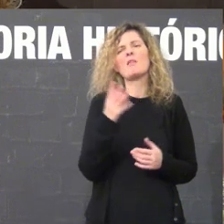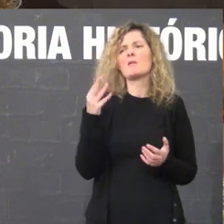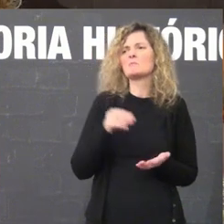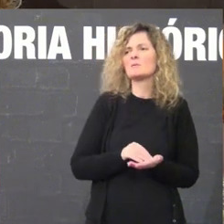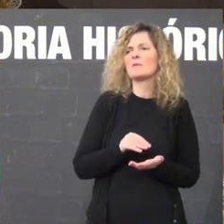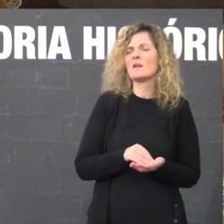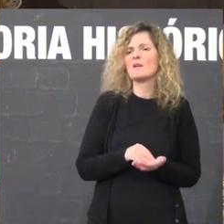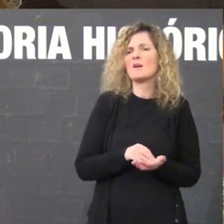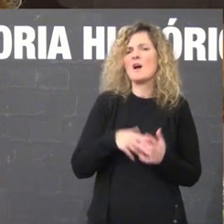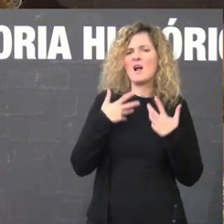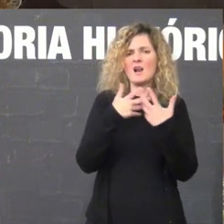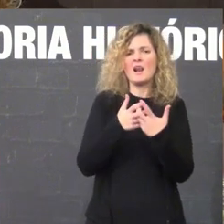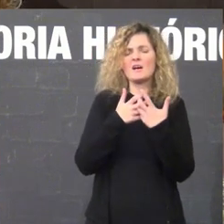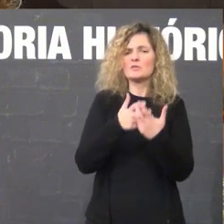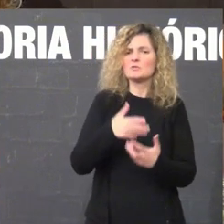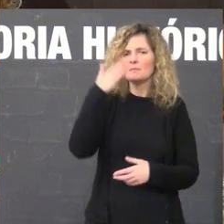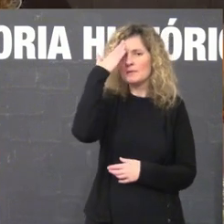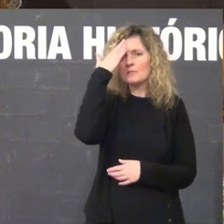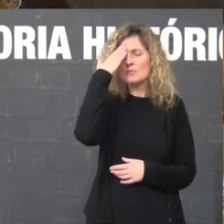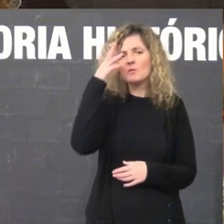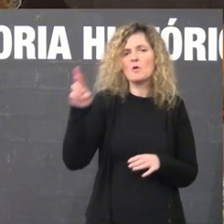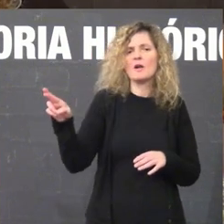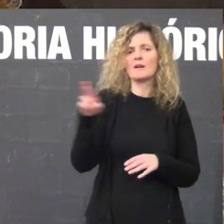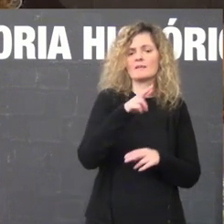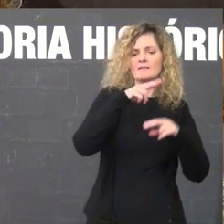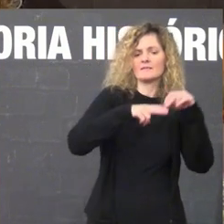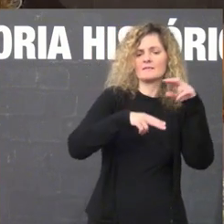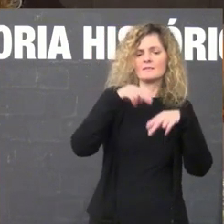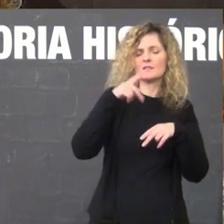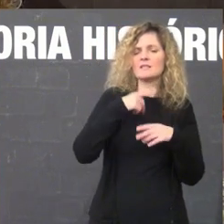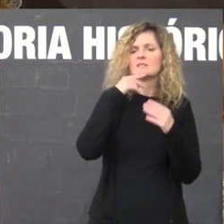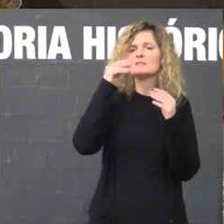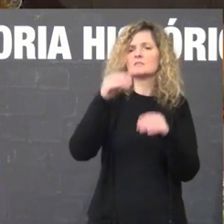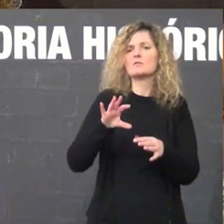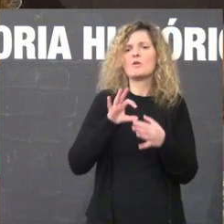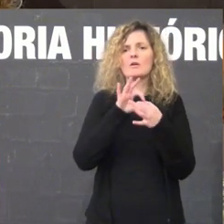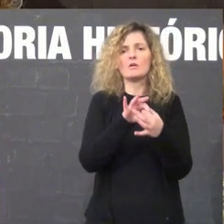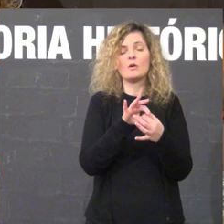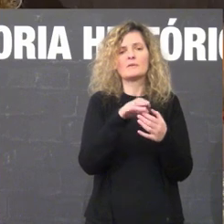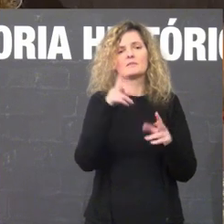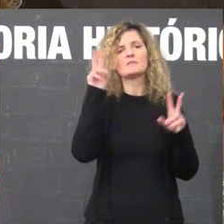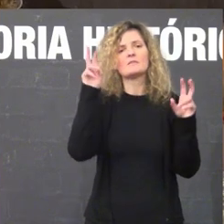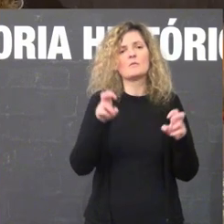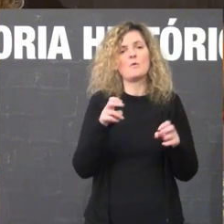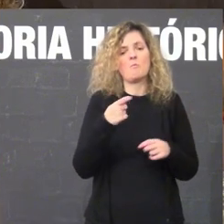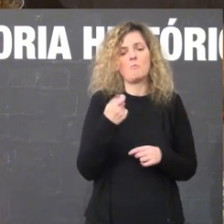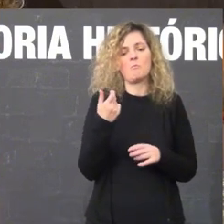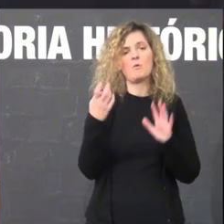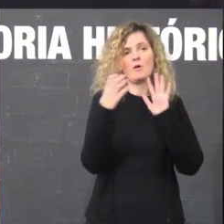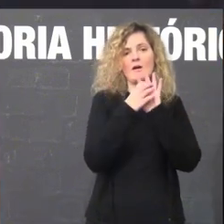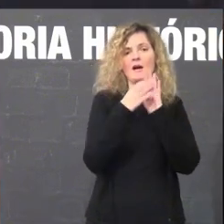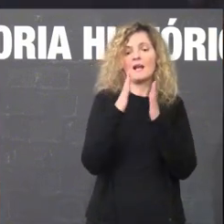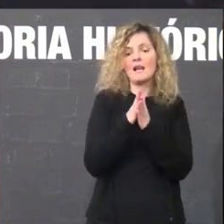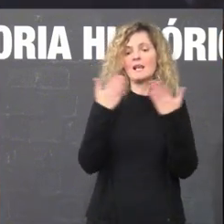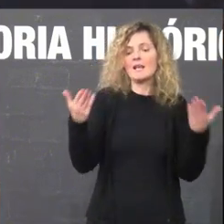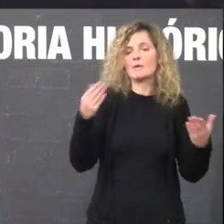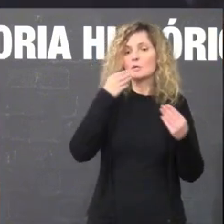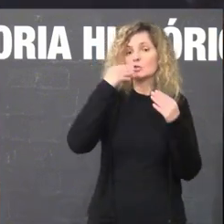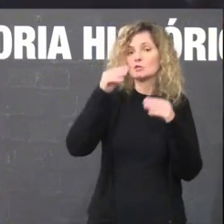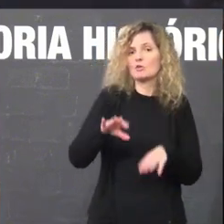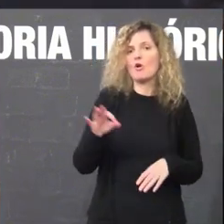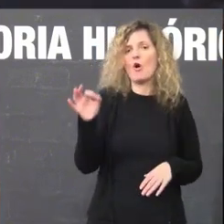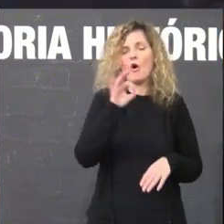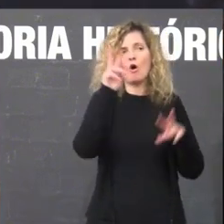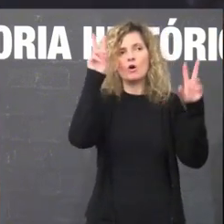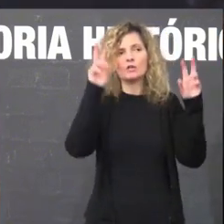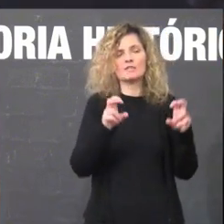que la lucha memorialista o por la reconstrucción de un relato sobre la historia es una cuestión que tiene que ver con lo que ponga en un libro de historia o